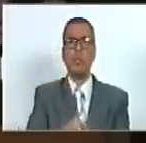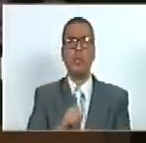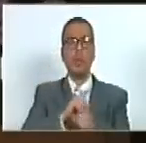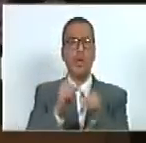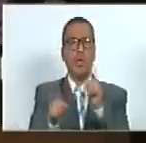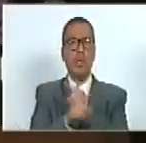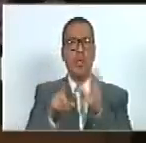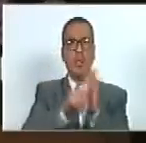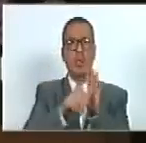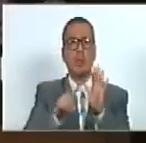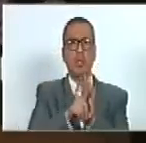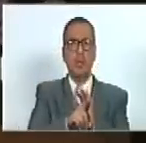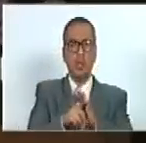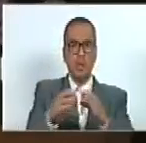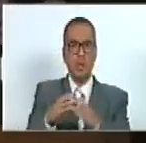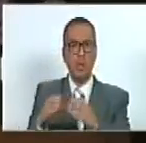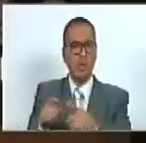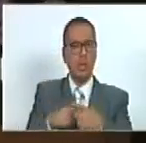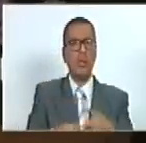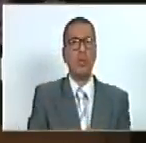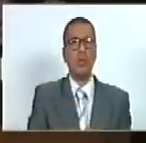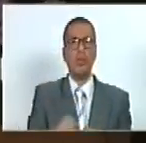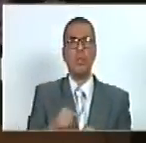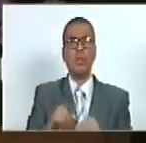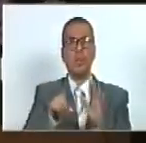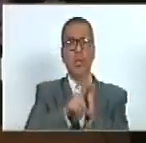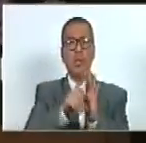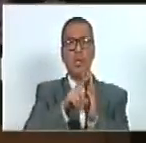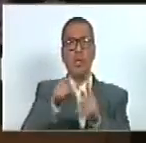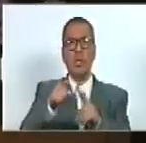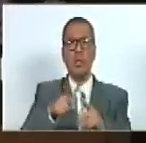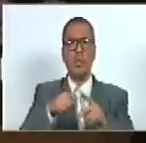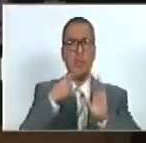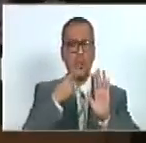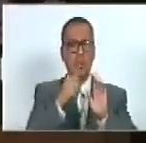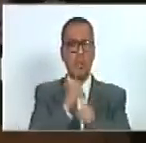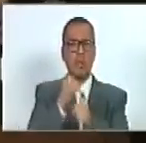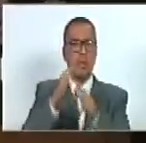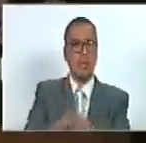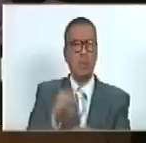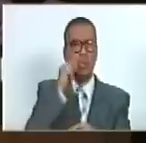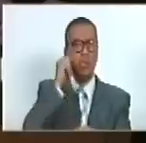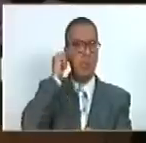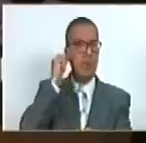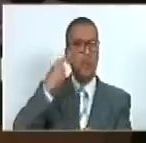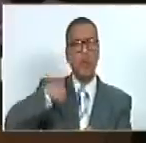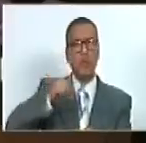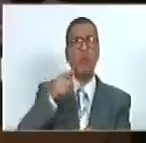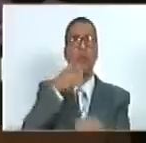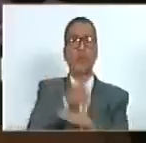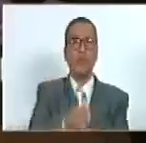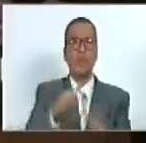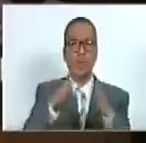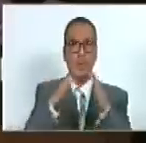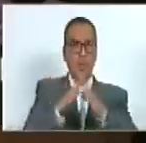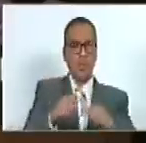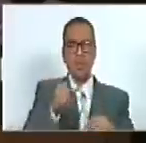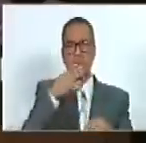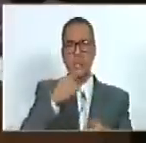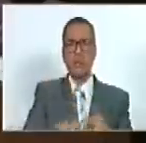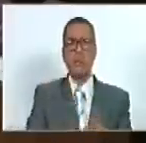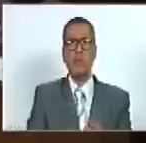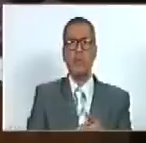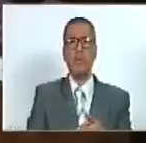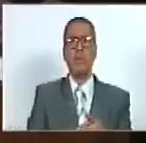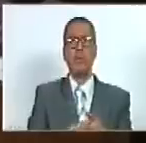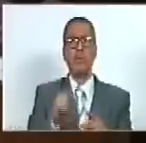reforma de la ley de vivienda y hábitat para que a través de Banavit los trabajadores y las trabajadoras puedan tener acceso a la vivienda digna, porque